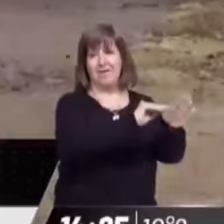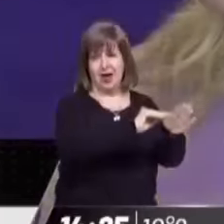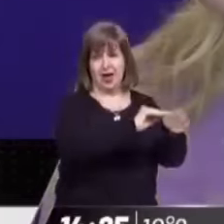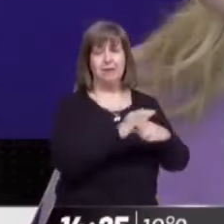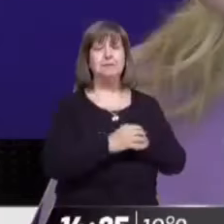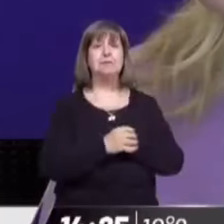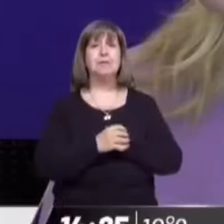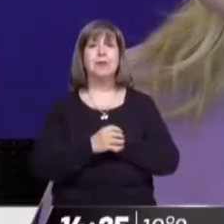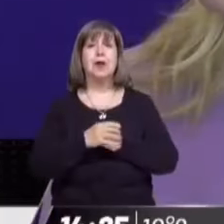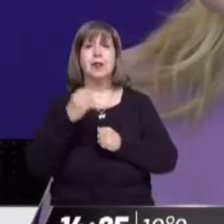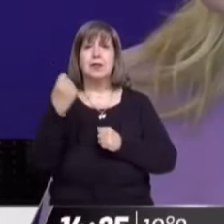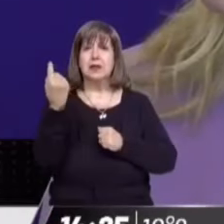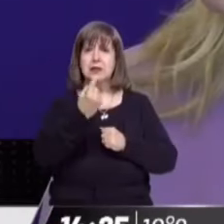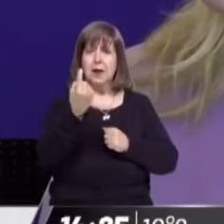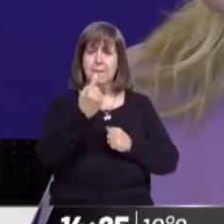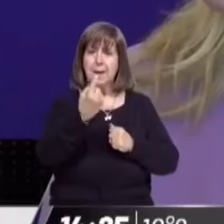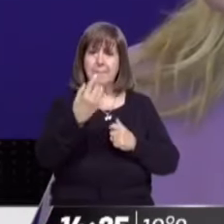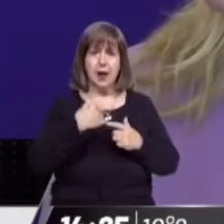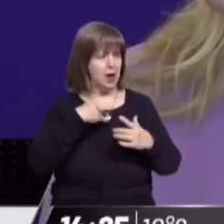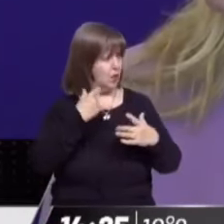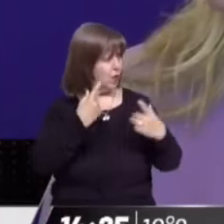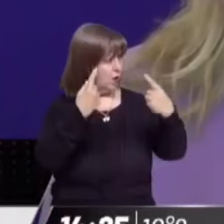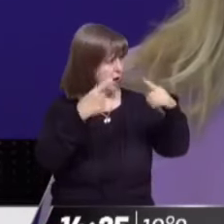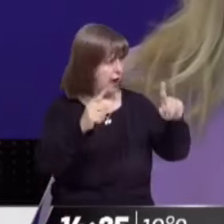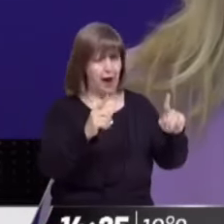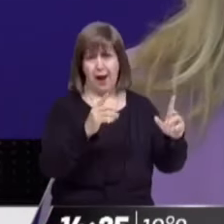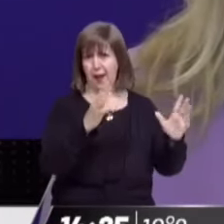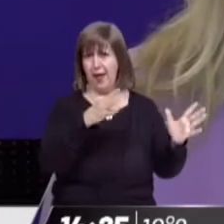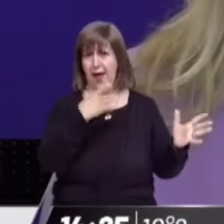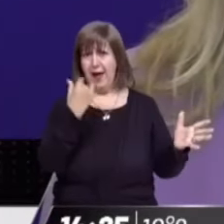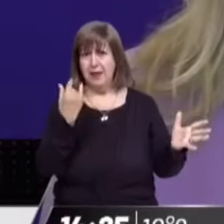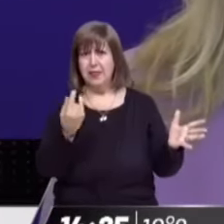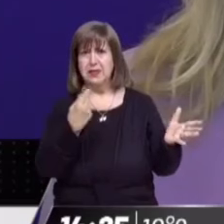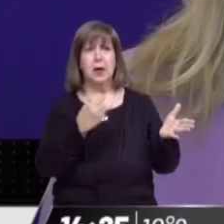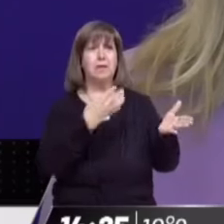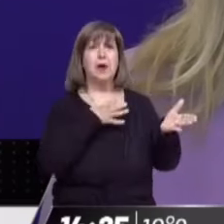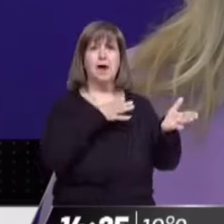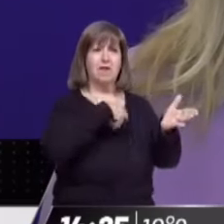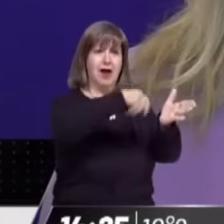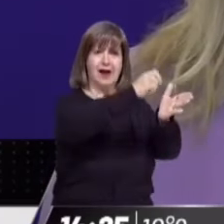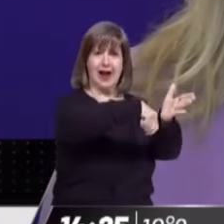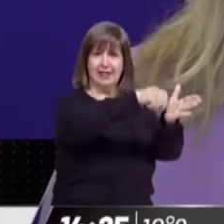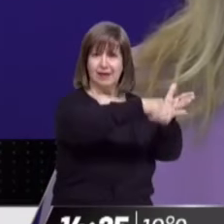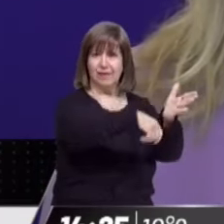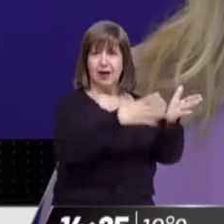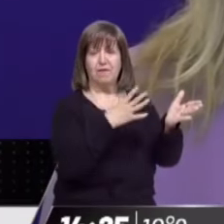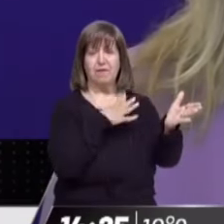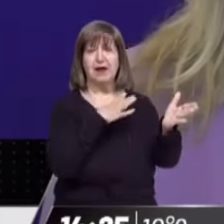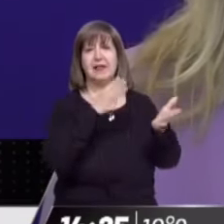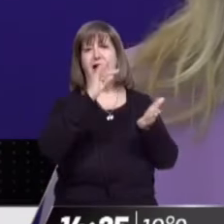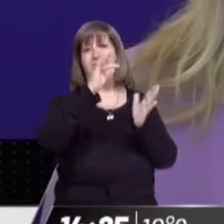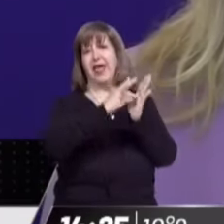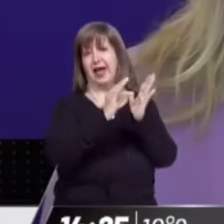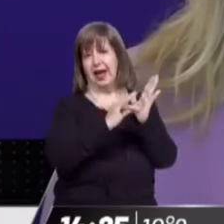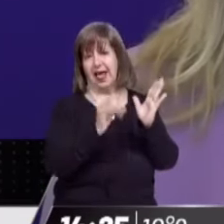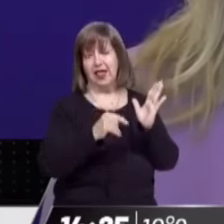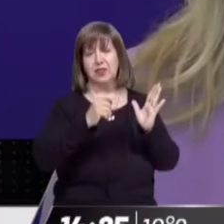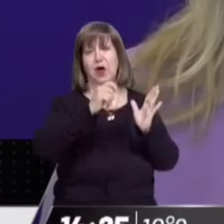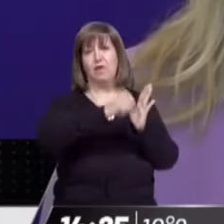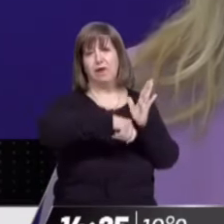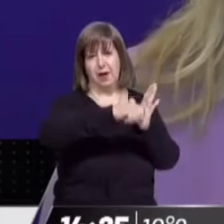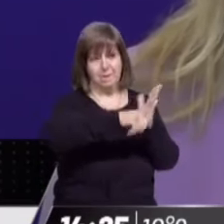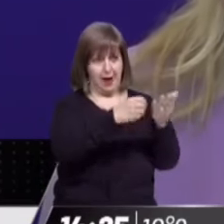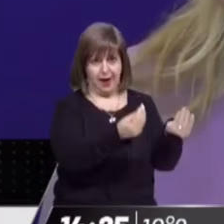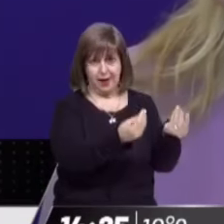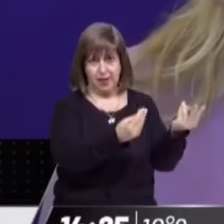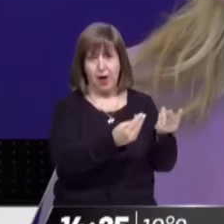primero que nada sería una situación extremadamente rara No no ratificar este este decreto que a su vez firma una denda porque